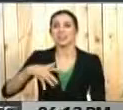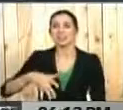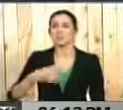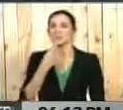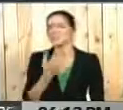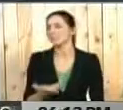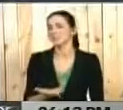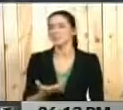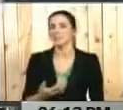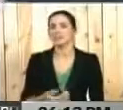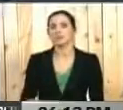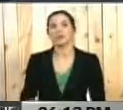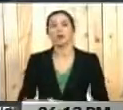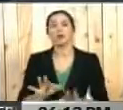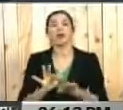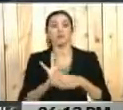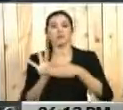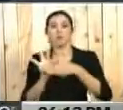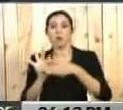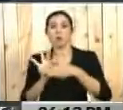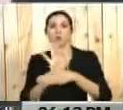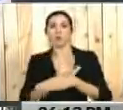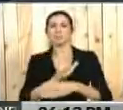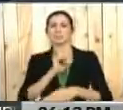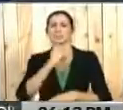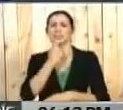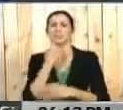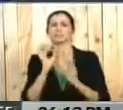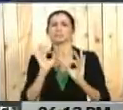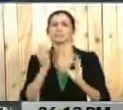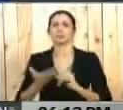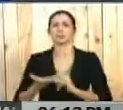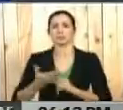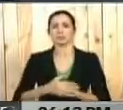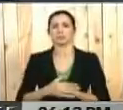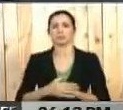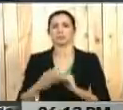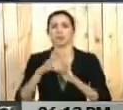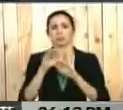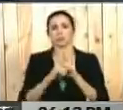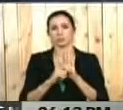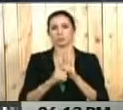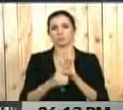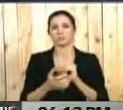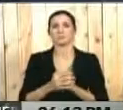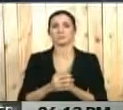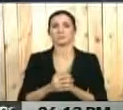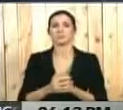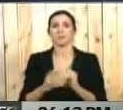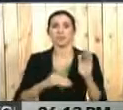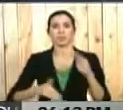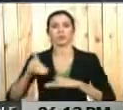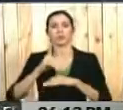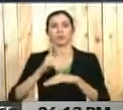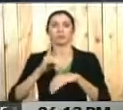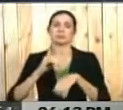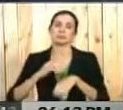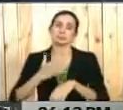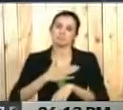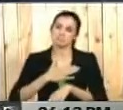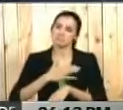constitucional la fórmula política esencial de la Constitución. Bueno, doctor, lamentablemente para